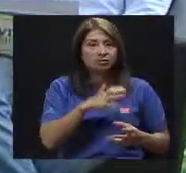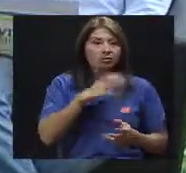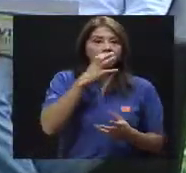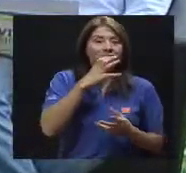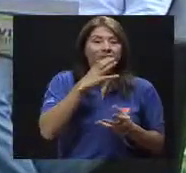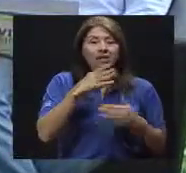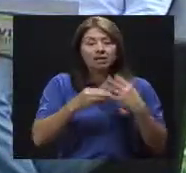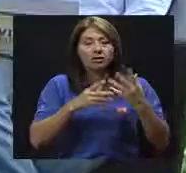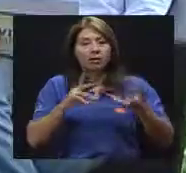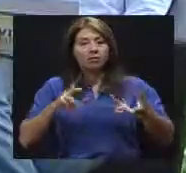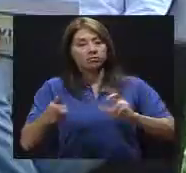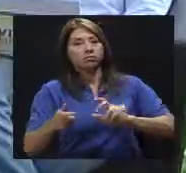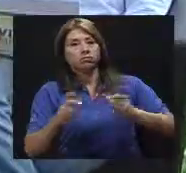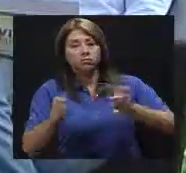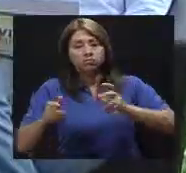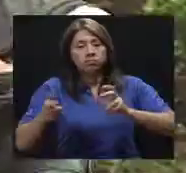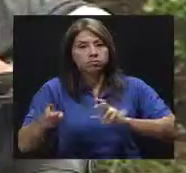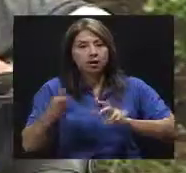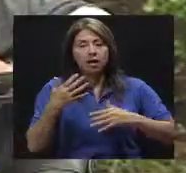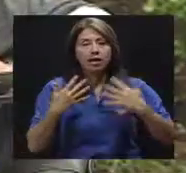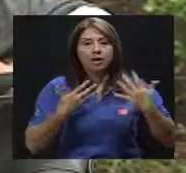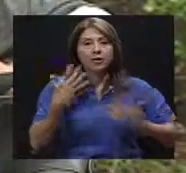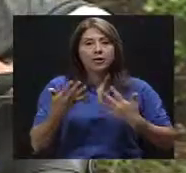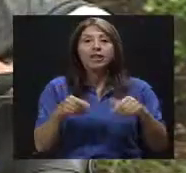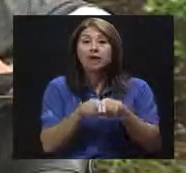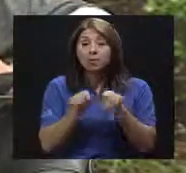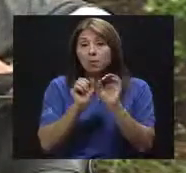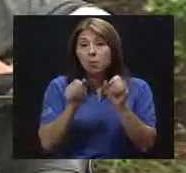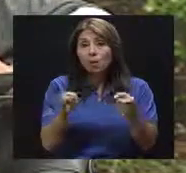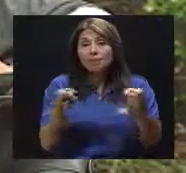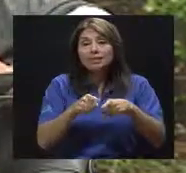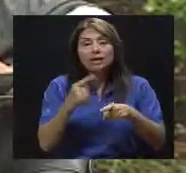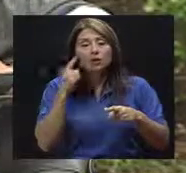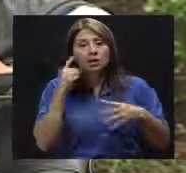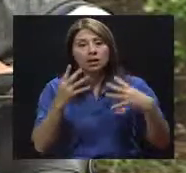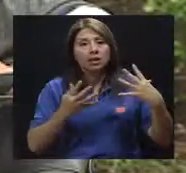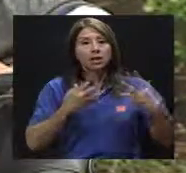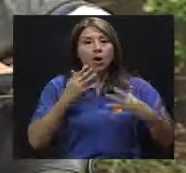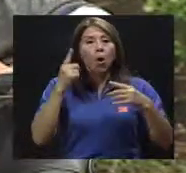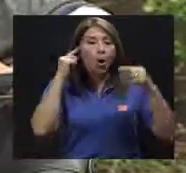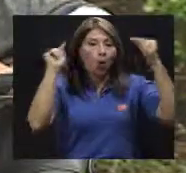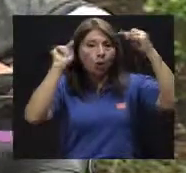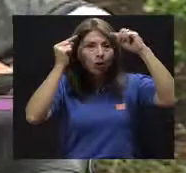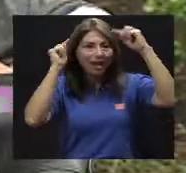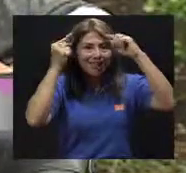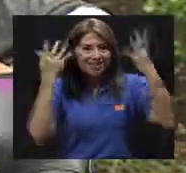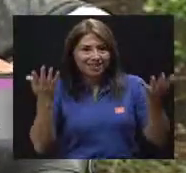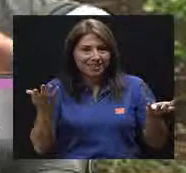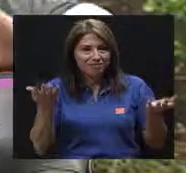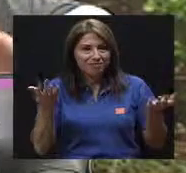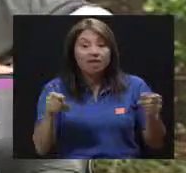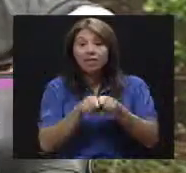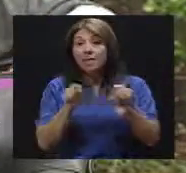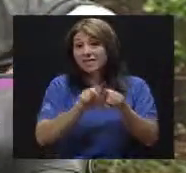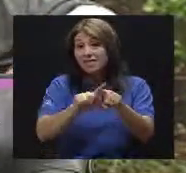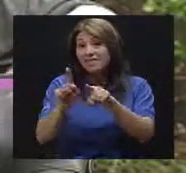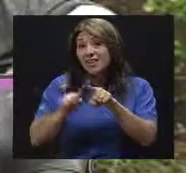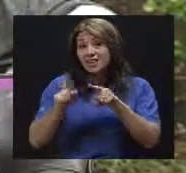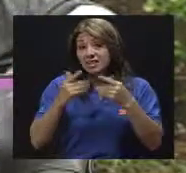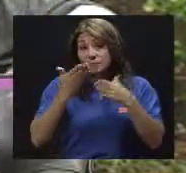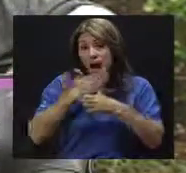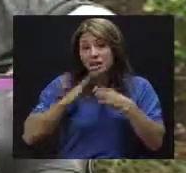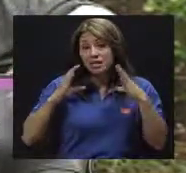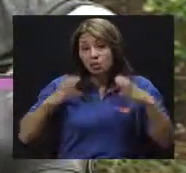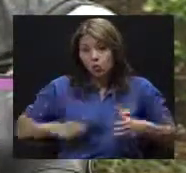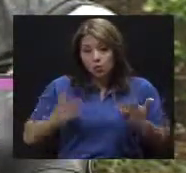momento a otro, cambios muy, muy bruscos y rápidos. Podría haber también ansiedad, dolor de cabeza. Hay reacciones adversas en diferentes lugares del cuerpo,